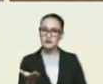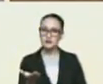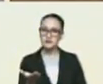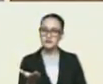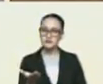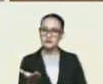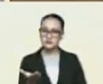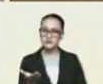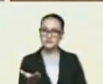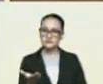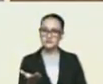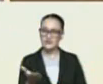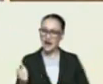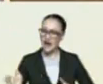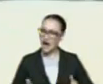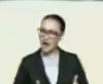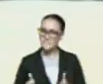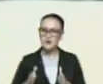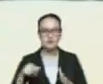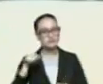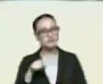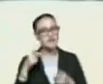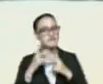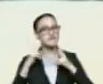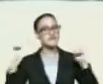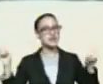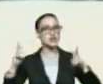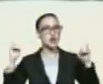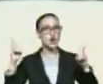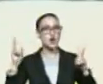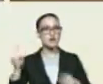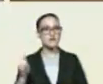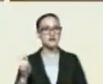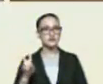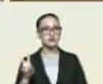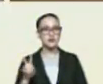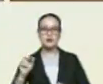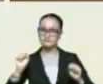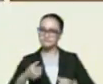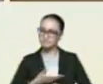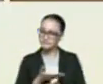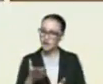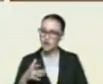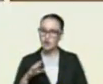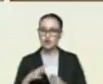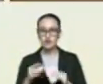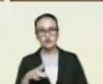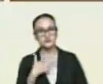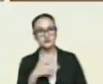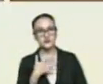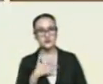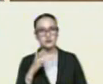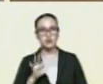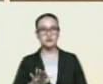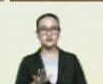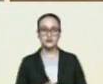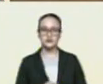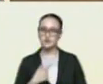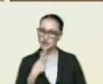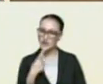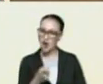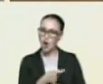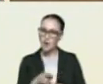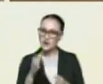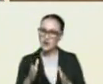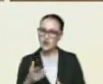extensos caminos de victoria para el país. Bueno, así estamos, así nos sentimos todos. Yo le decía a los gobernadores y las